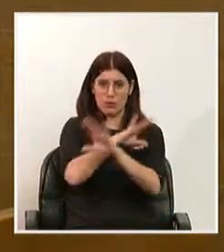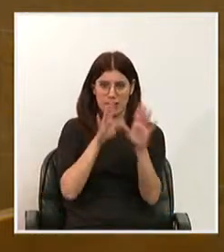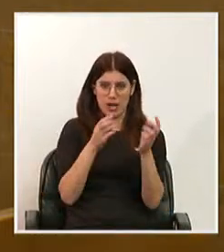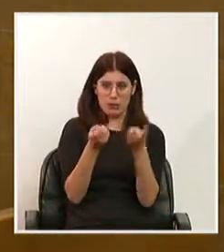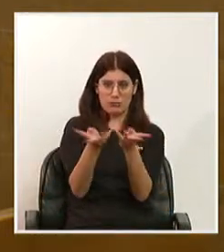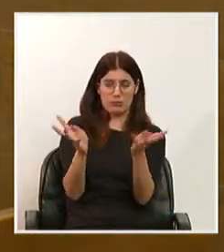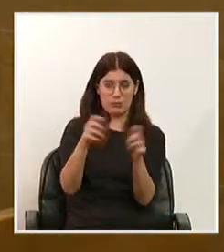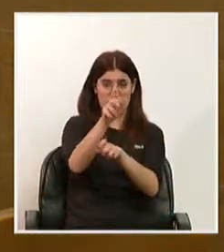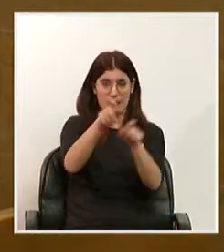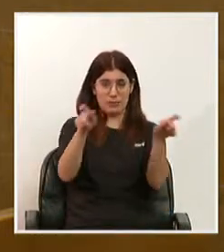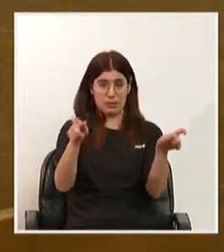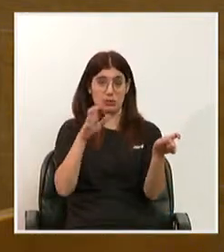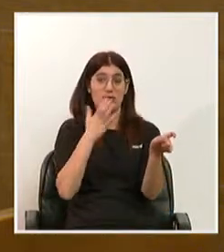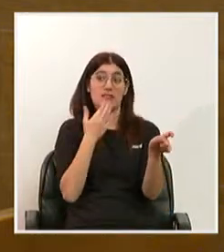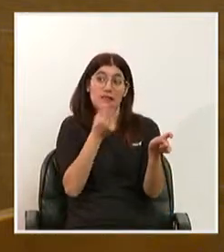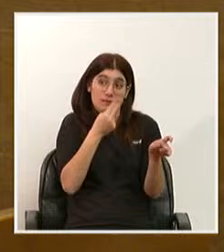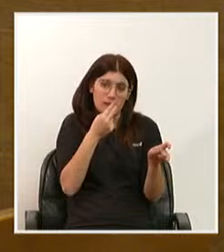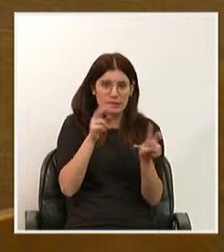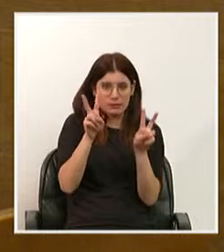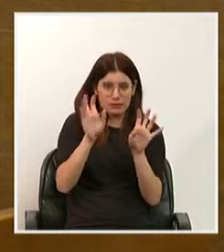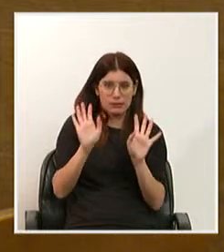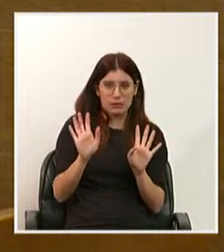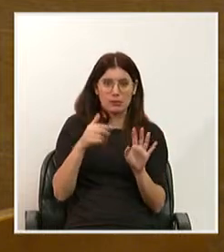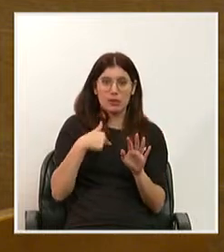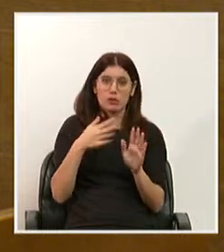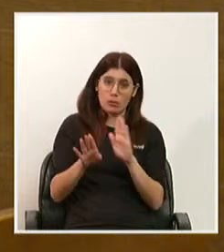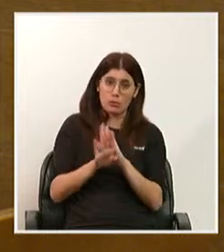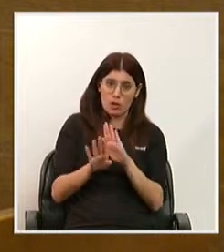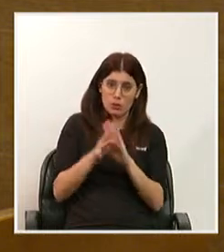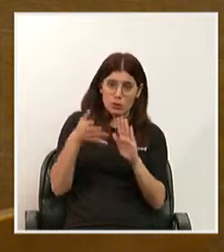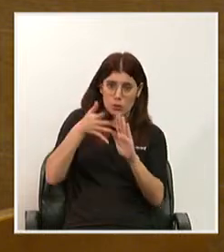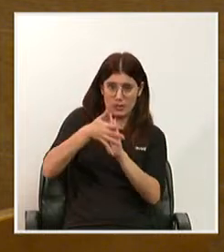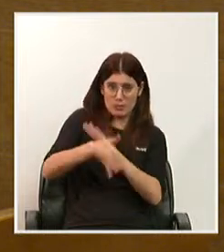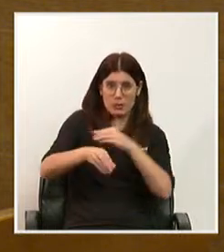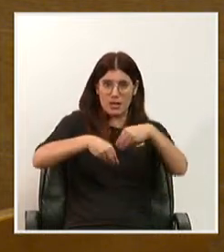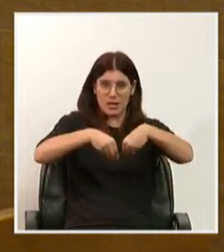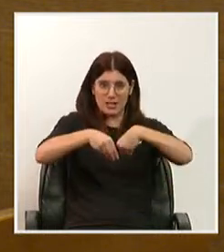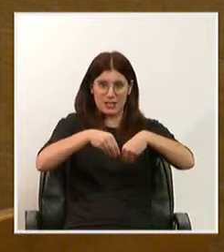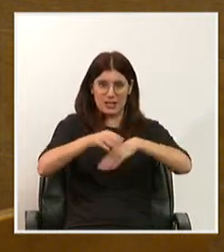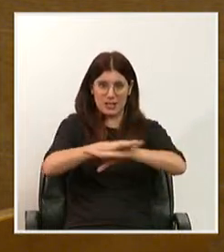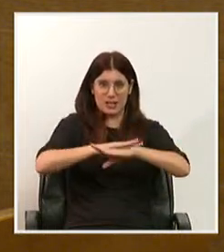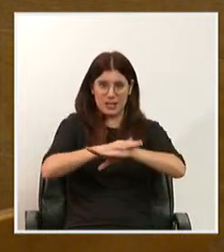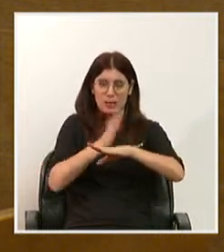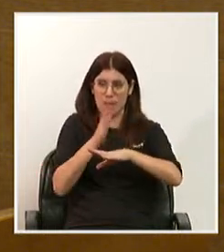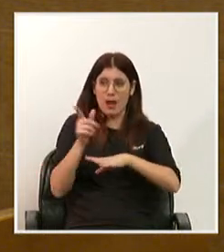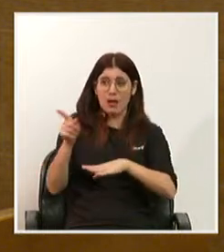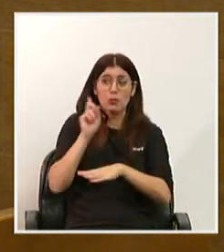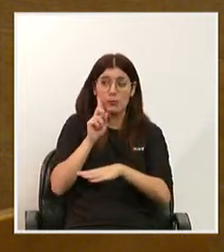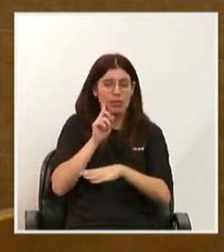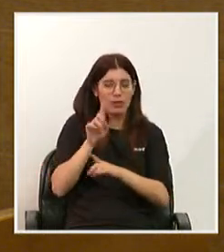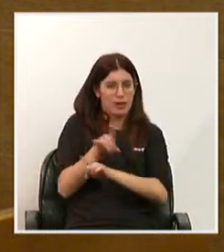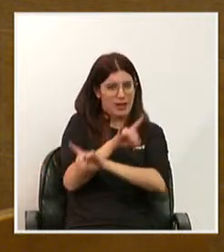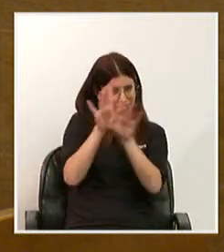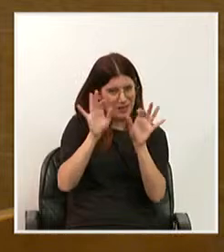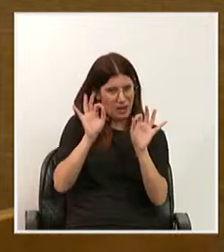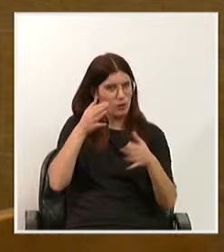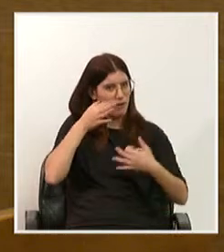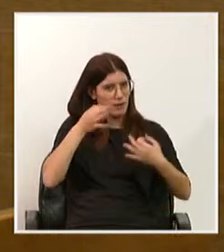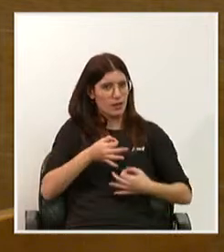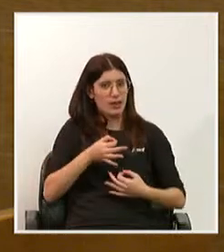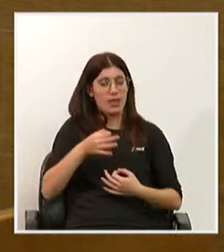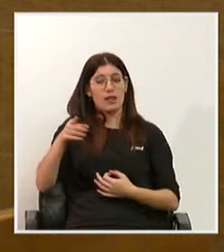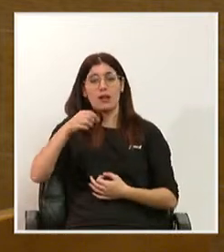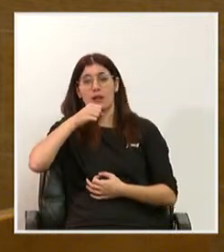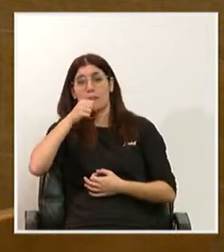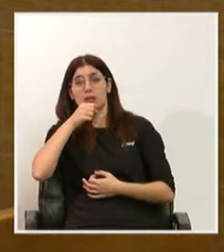pueda interesar la realidad de esta situación voy a continuar explicando la estrategia del consello y desmintiendo sus falsedades Porque la realidad es que pspv y compromís